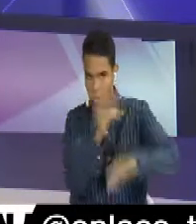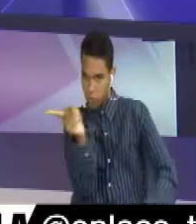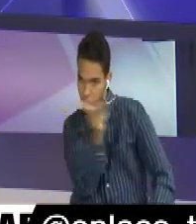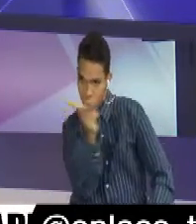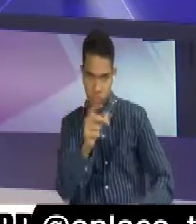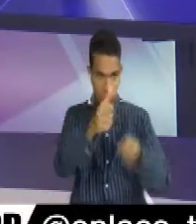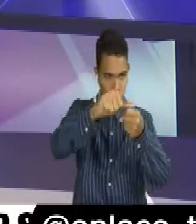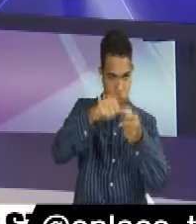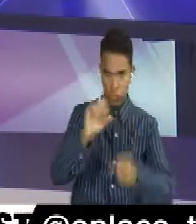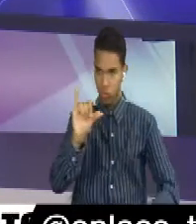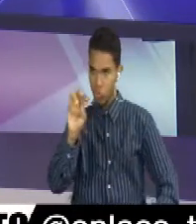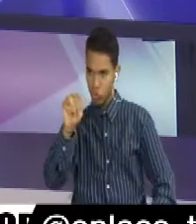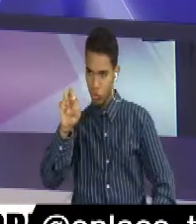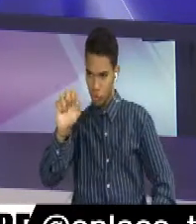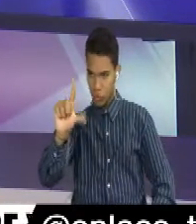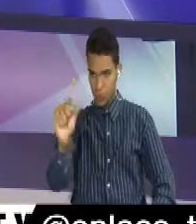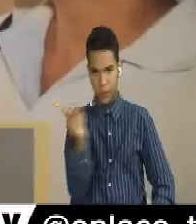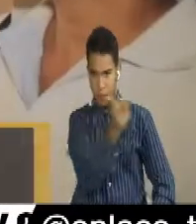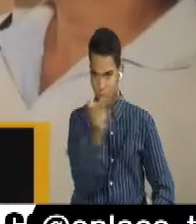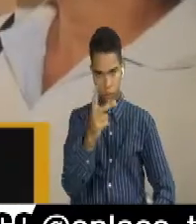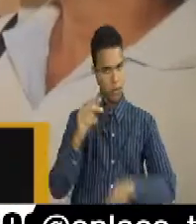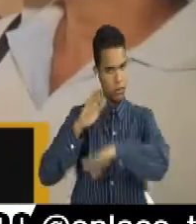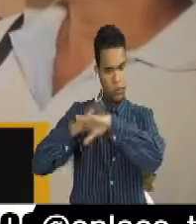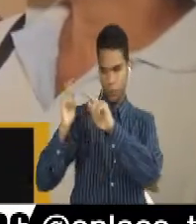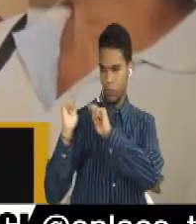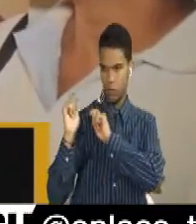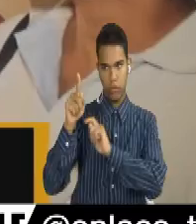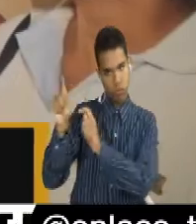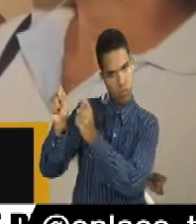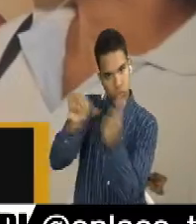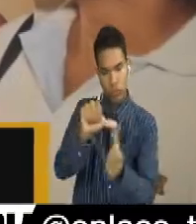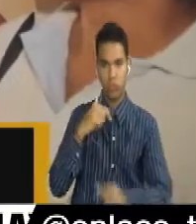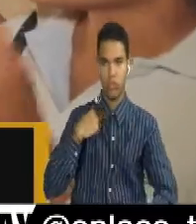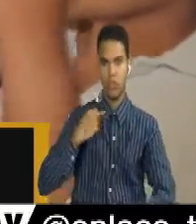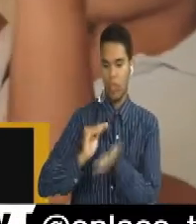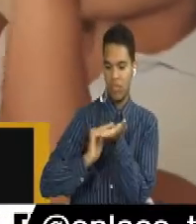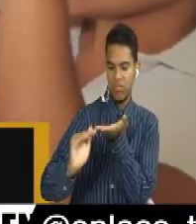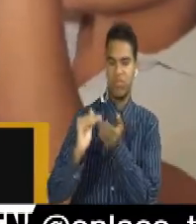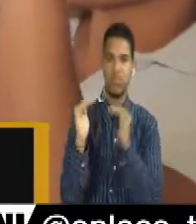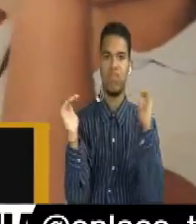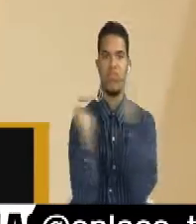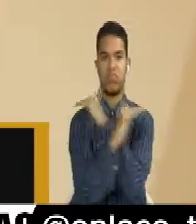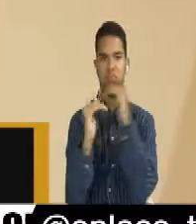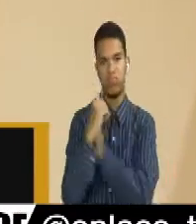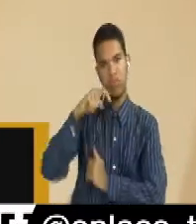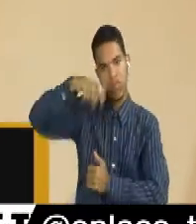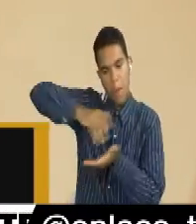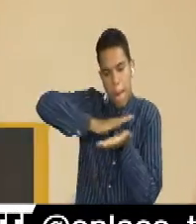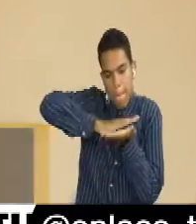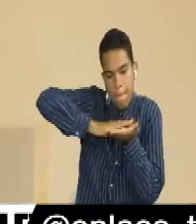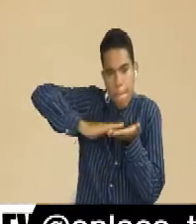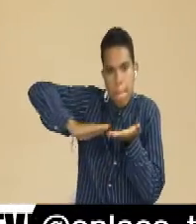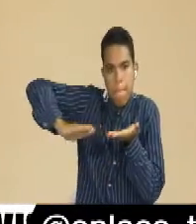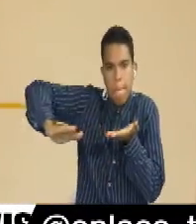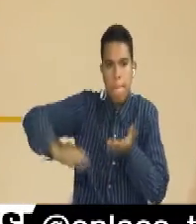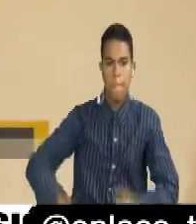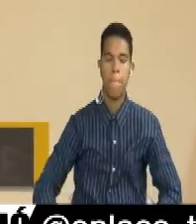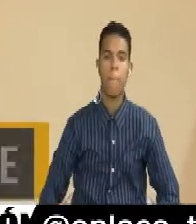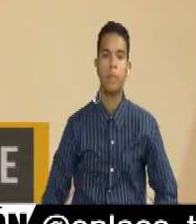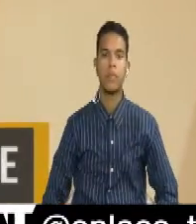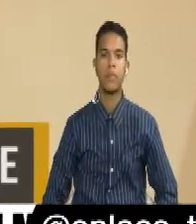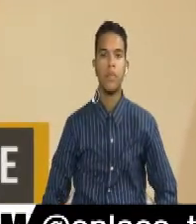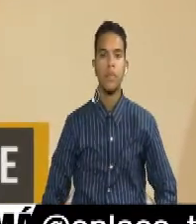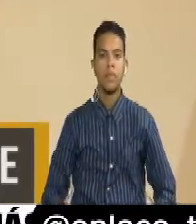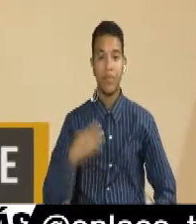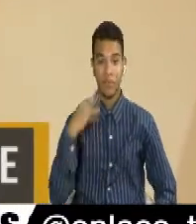esta arteria vial. La administración municipal aseguró que no cuenta con los recursos para habilitar y darle mantenimiento a la vía